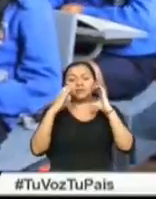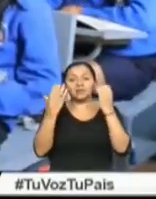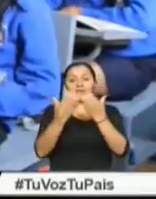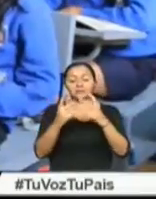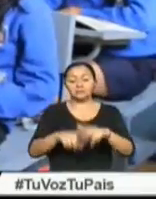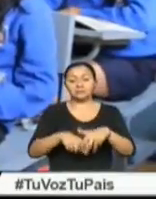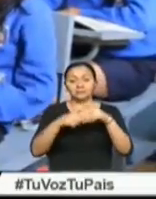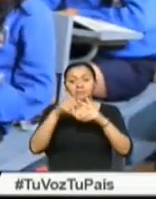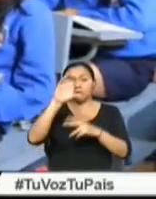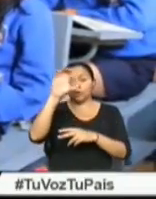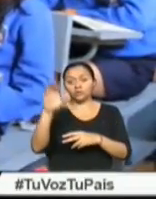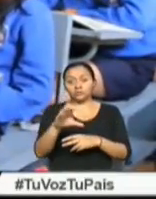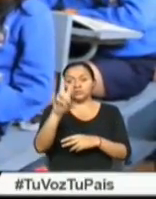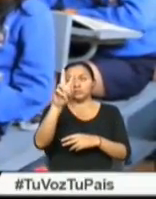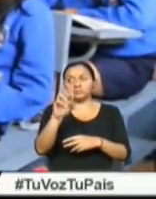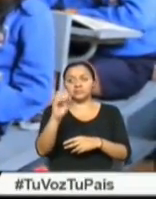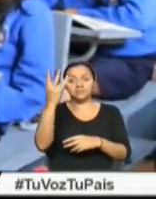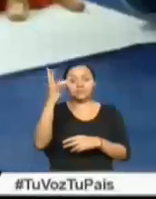el régimen Costa